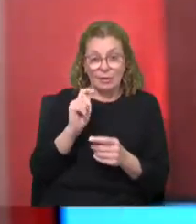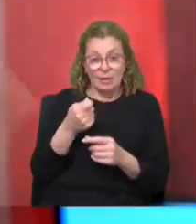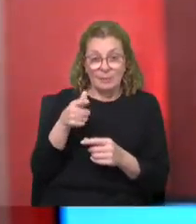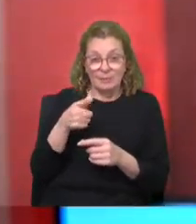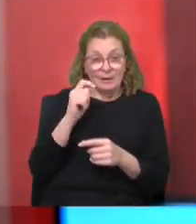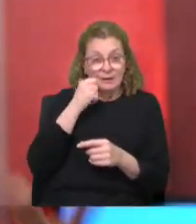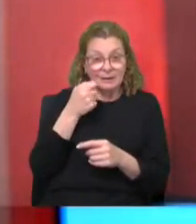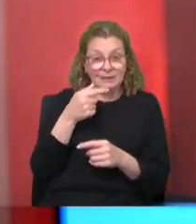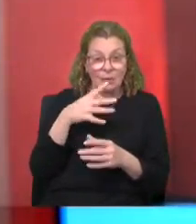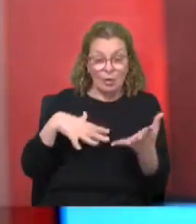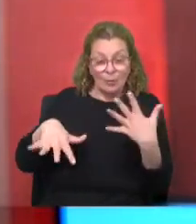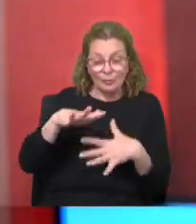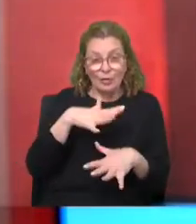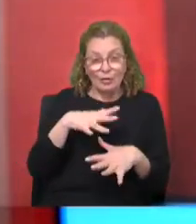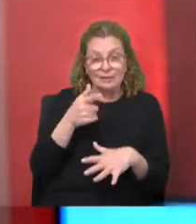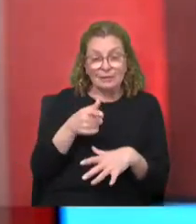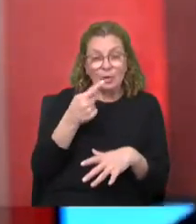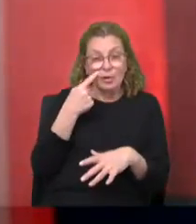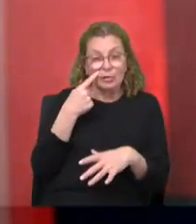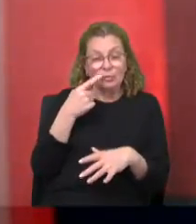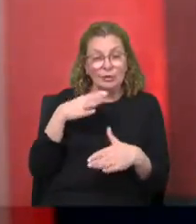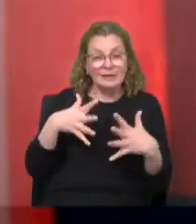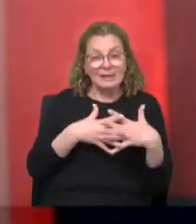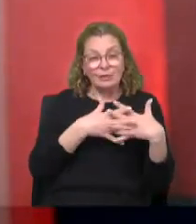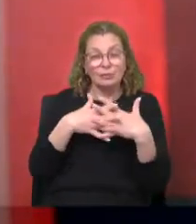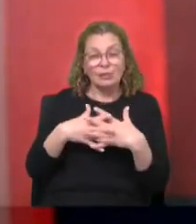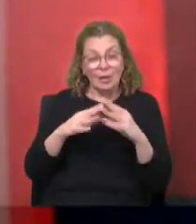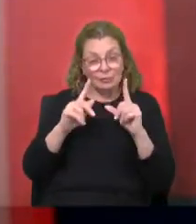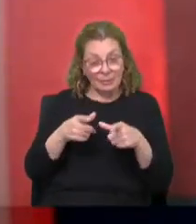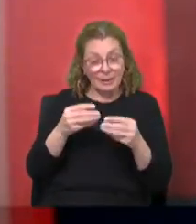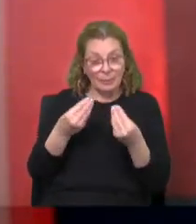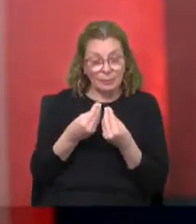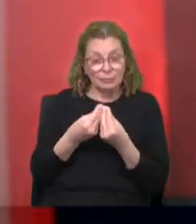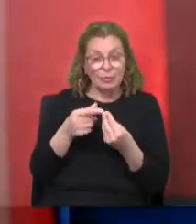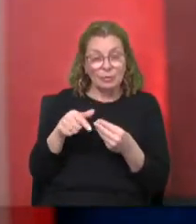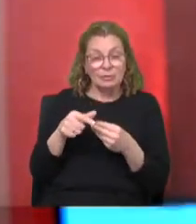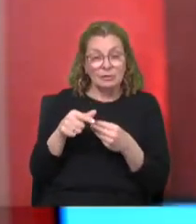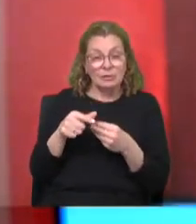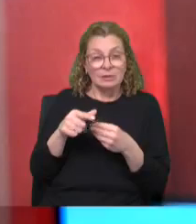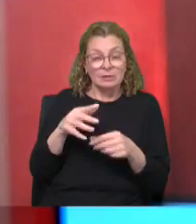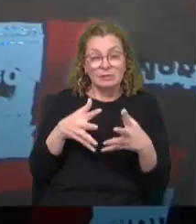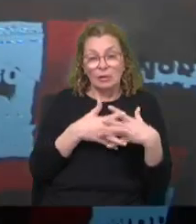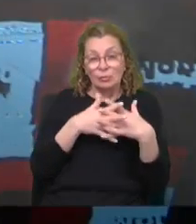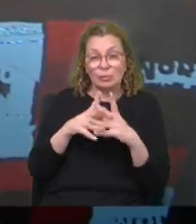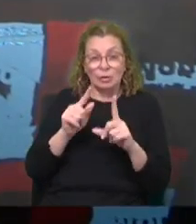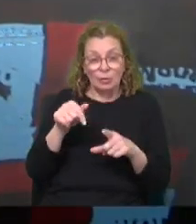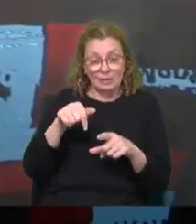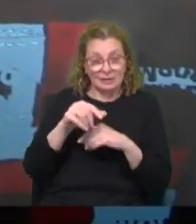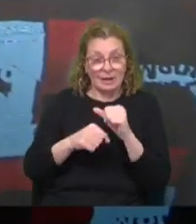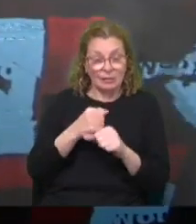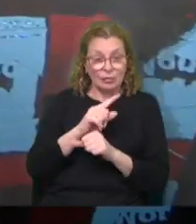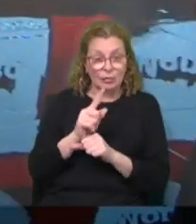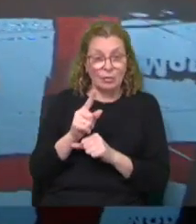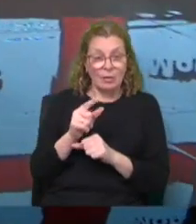fue, estuvo buenísimo el ambiente, qué sé yo. Con los norteamericanos, por ejemplo, nos ha pasado mucho. Este año no tenemos un artista de Estados Unidos, pero hasta